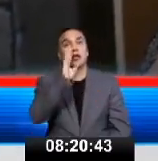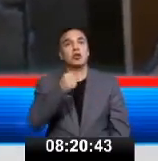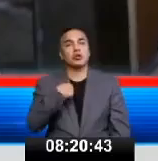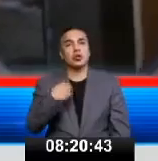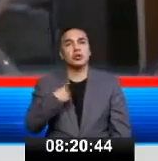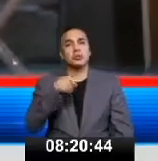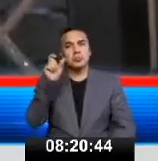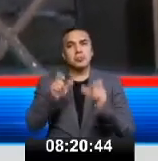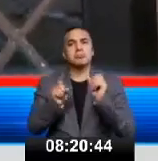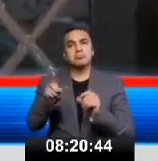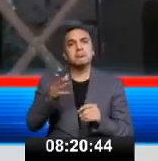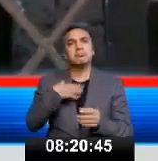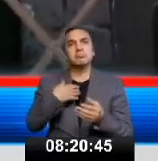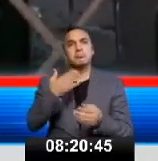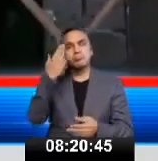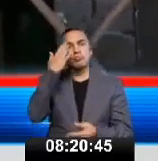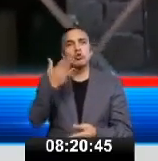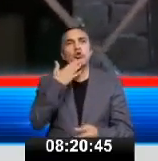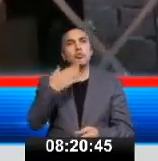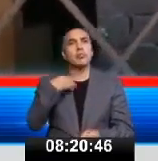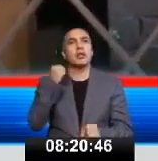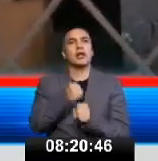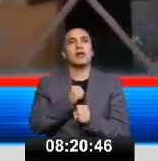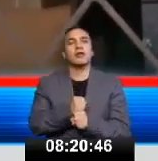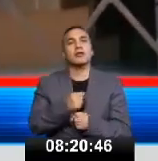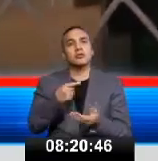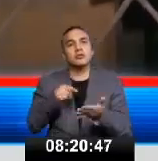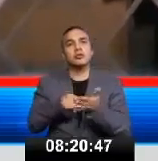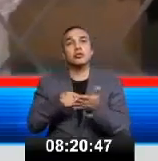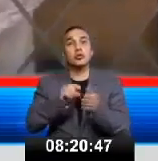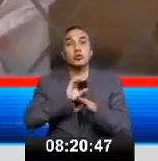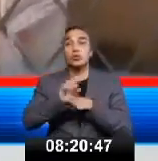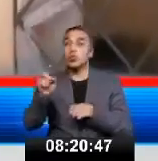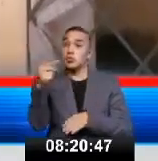tengo personas que saben cómo es el trabajo y me han recomendado.